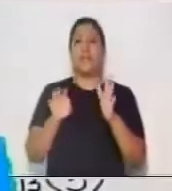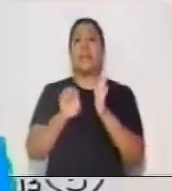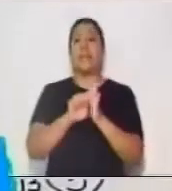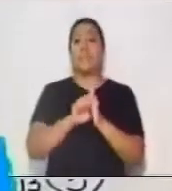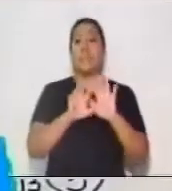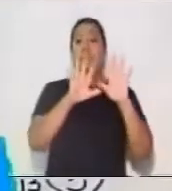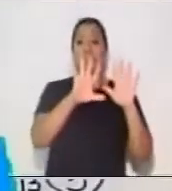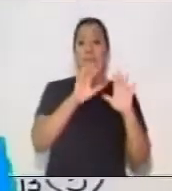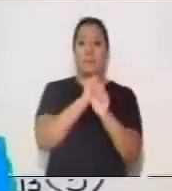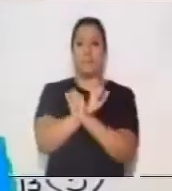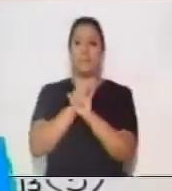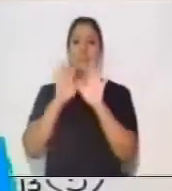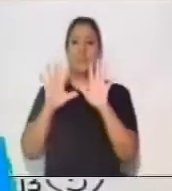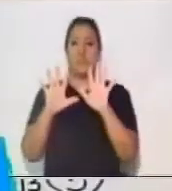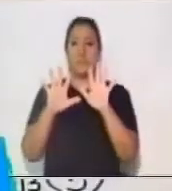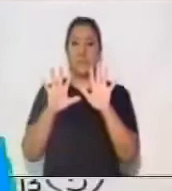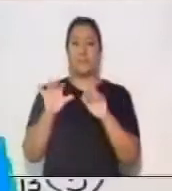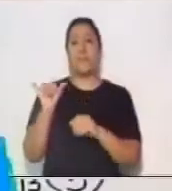Hija.